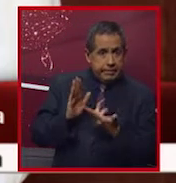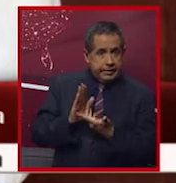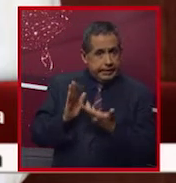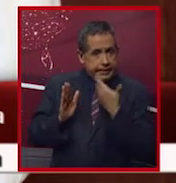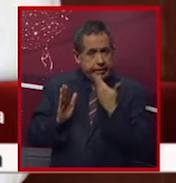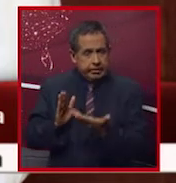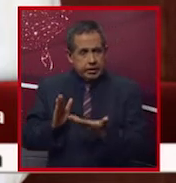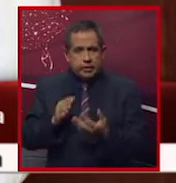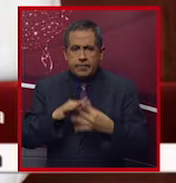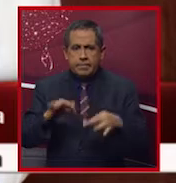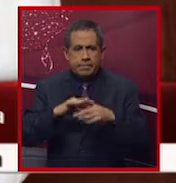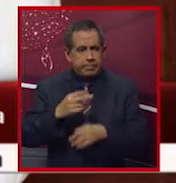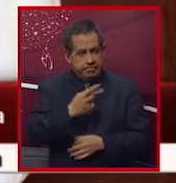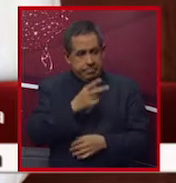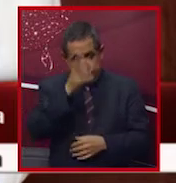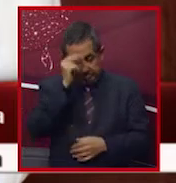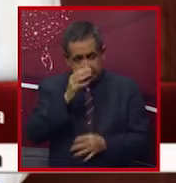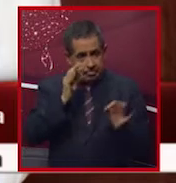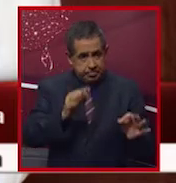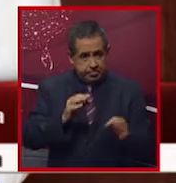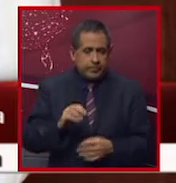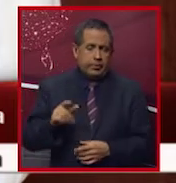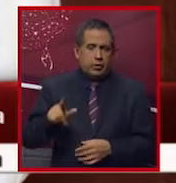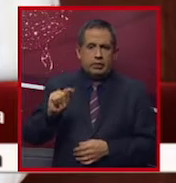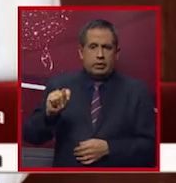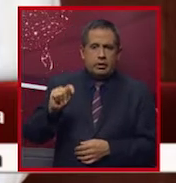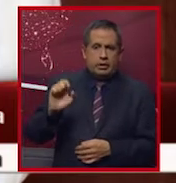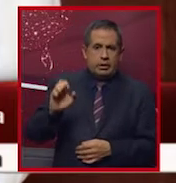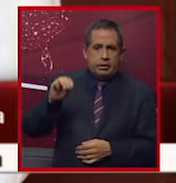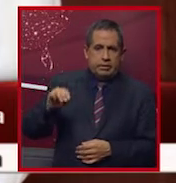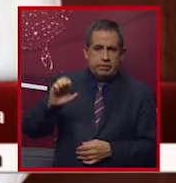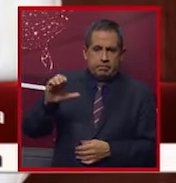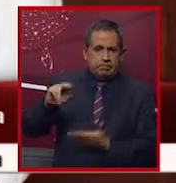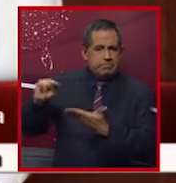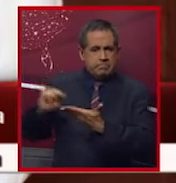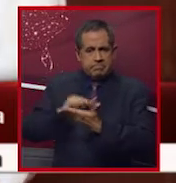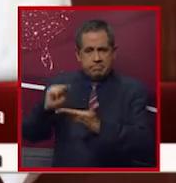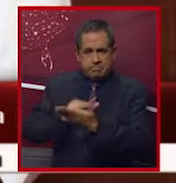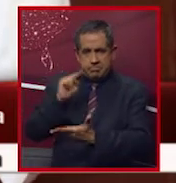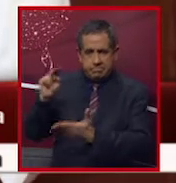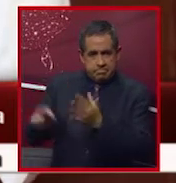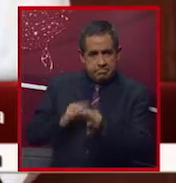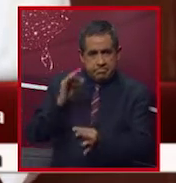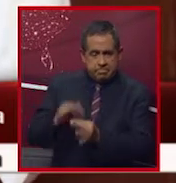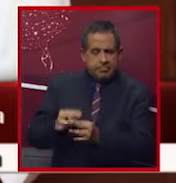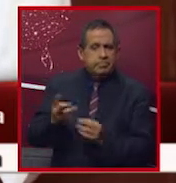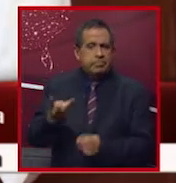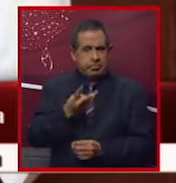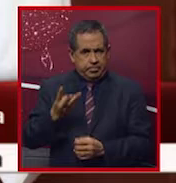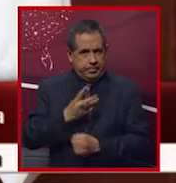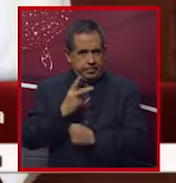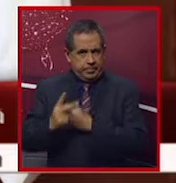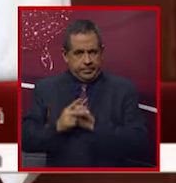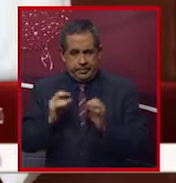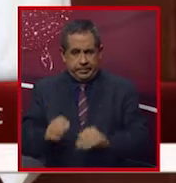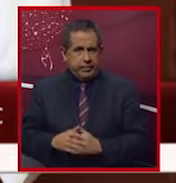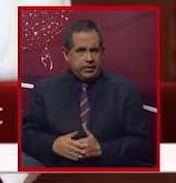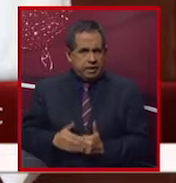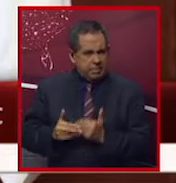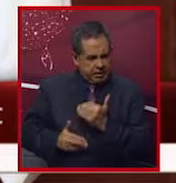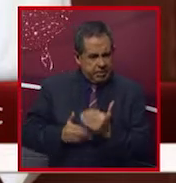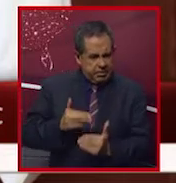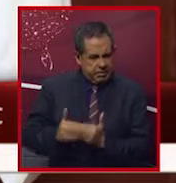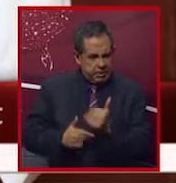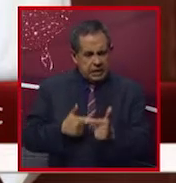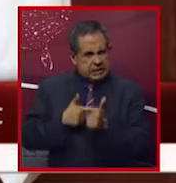la ratificación del Tratado México-Estados Unidos-Canadá. Es una labor que venimos haciendo y que vamos a